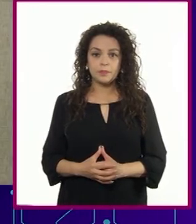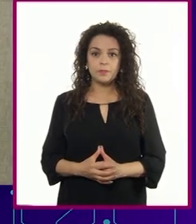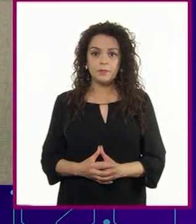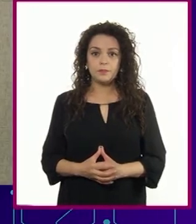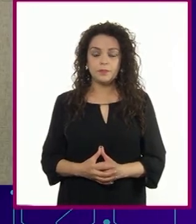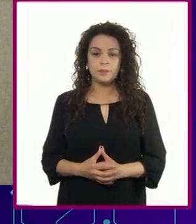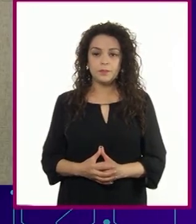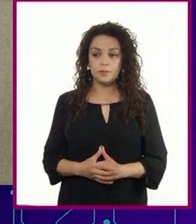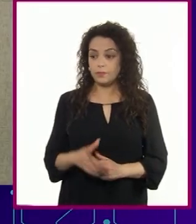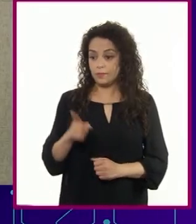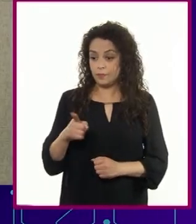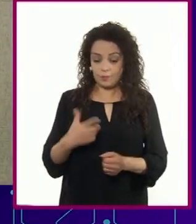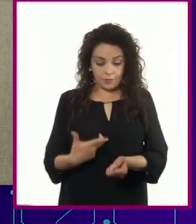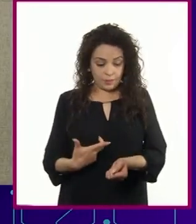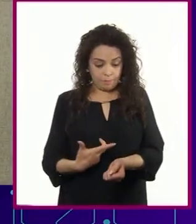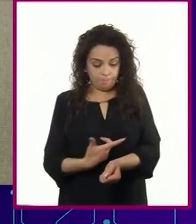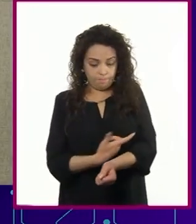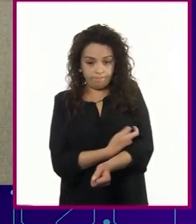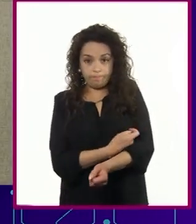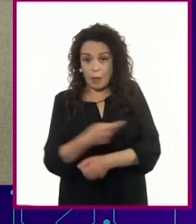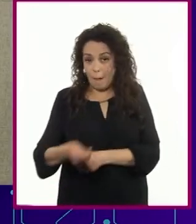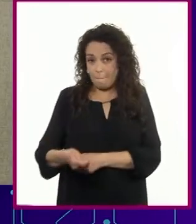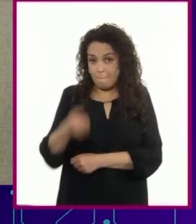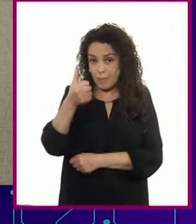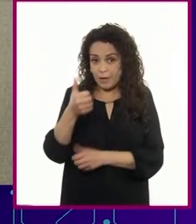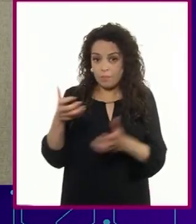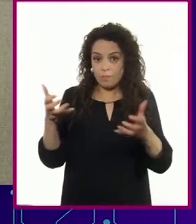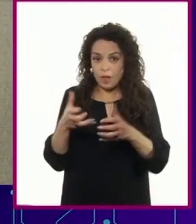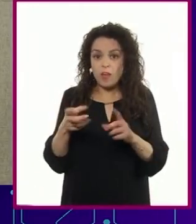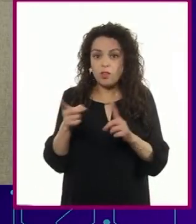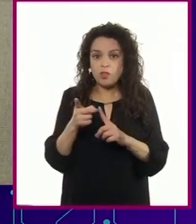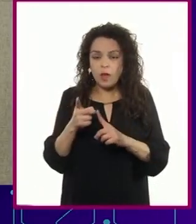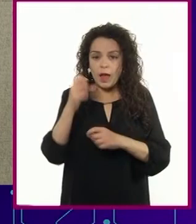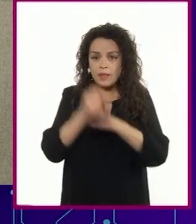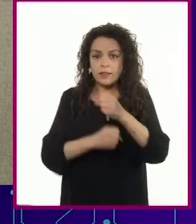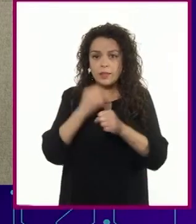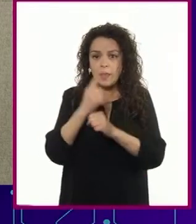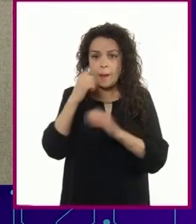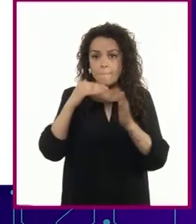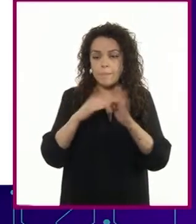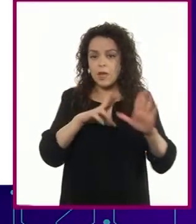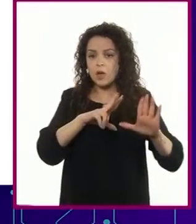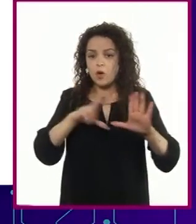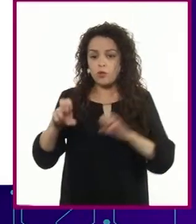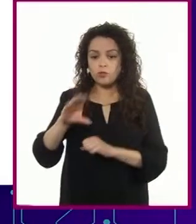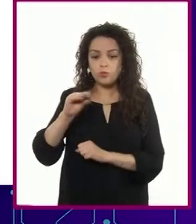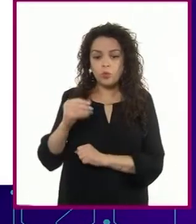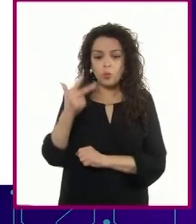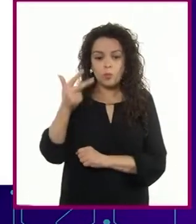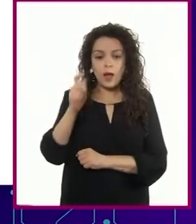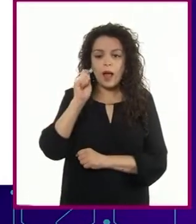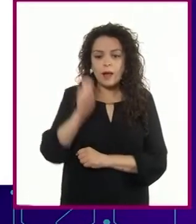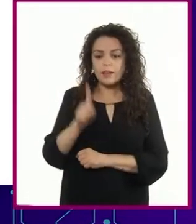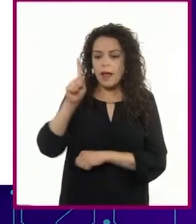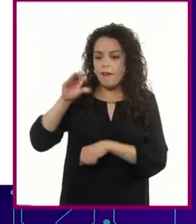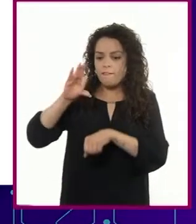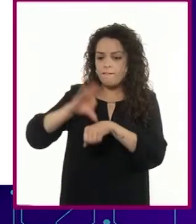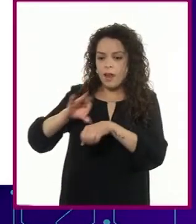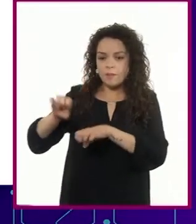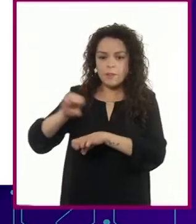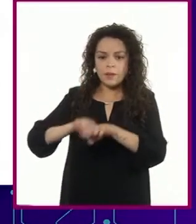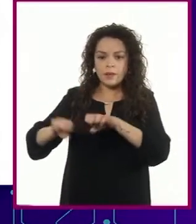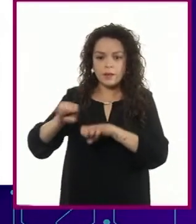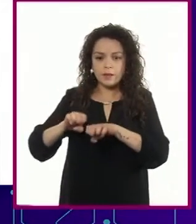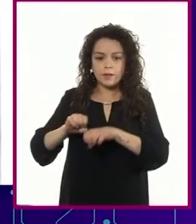La heroína se manufacturó por primera vez en 1898 por la compañía farmacéutica Bayer